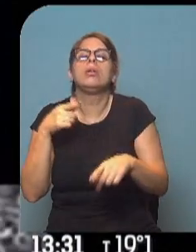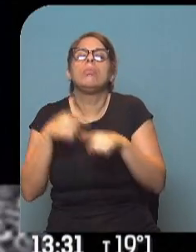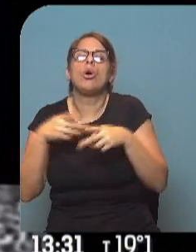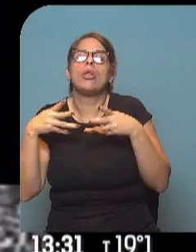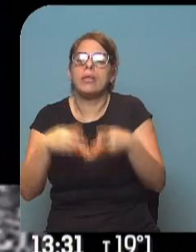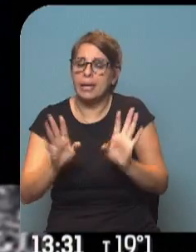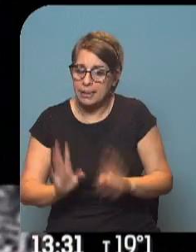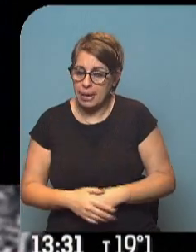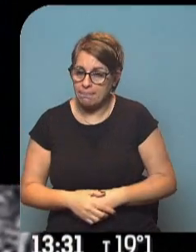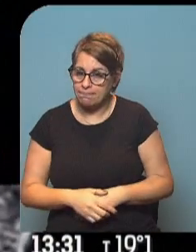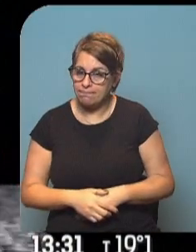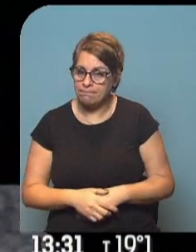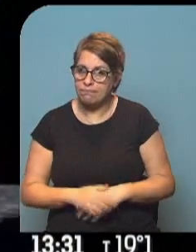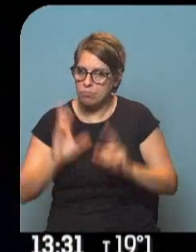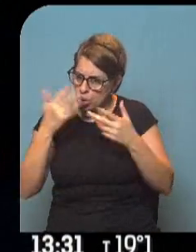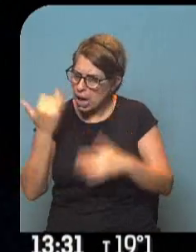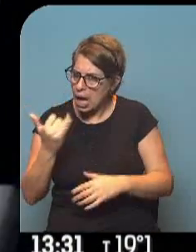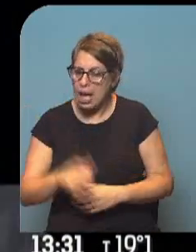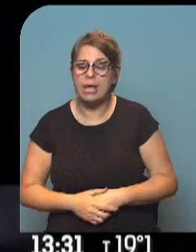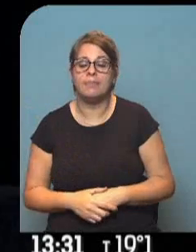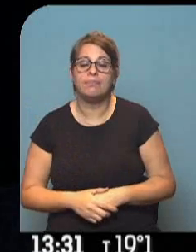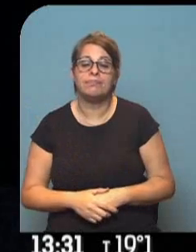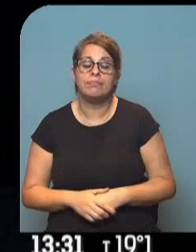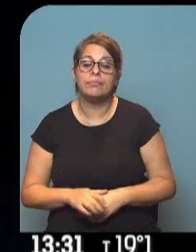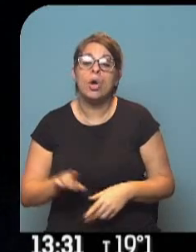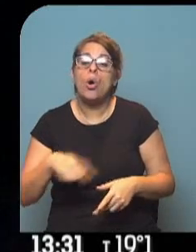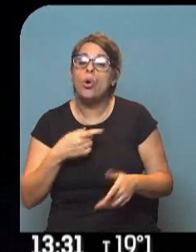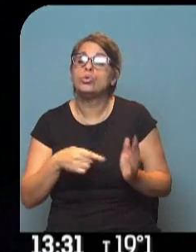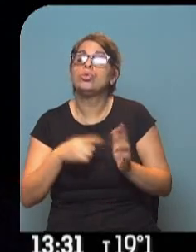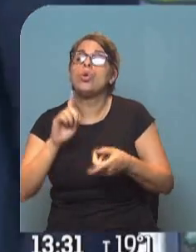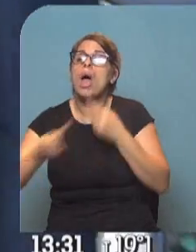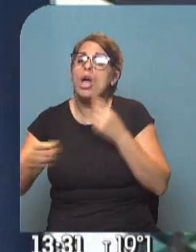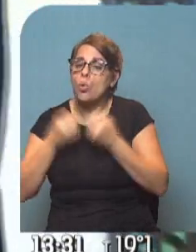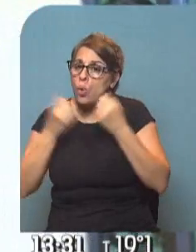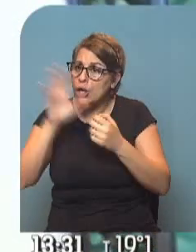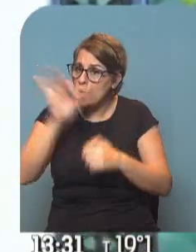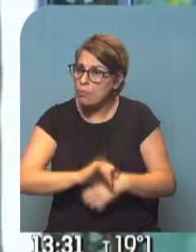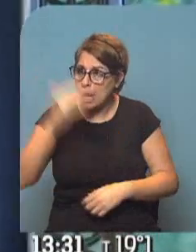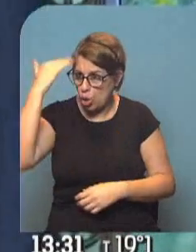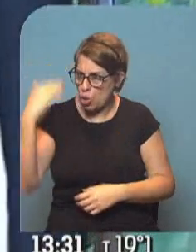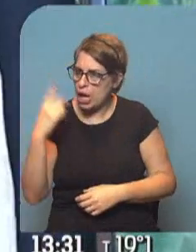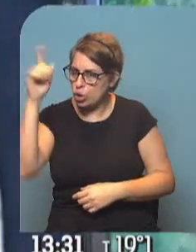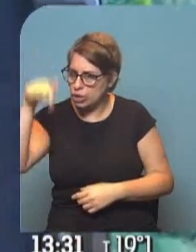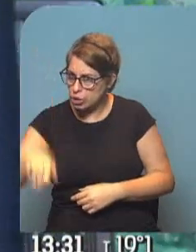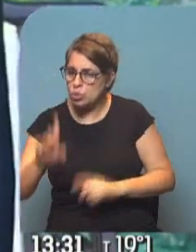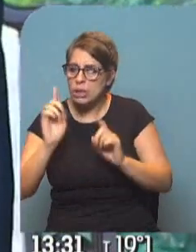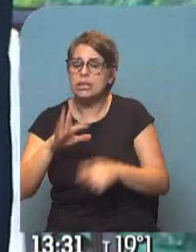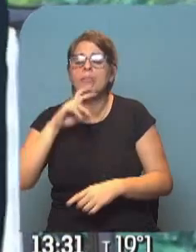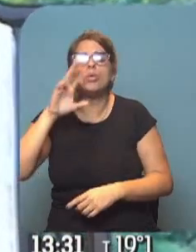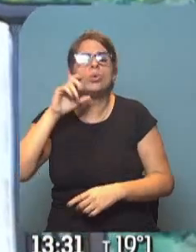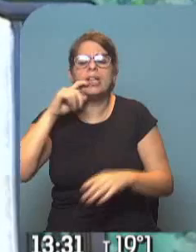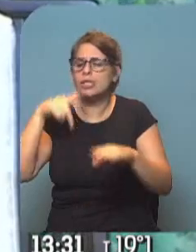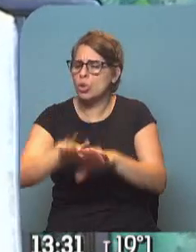delegación es elevado. Fuera de esa opción, un acuerdo de paz entre las dos Coreas y la desnuclearización